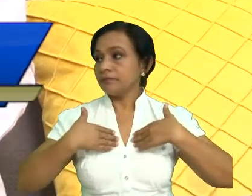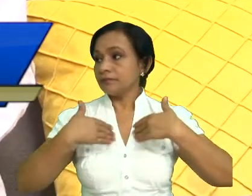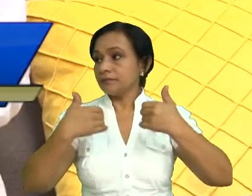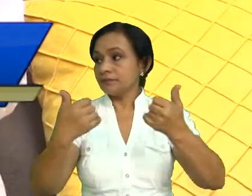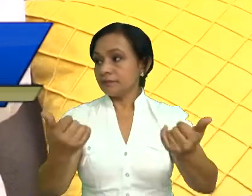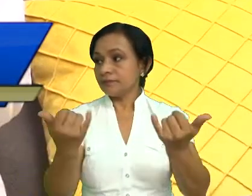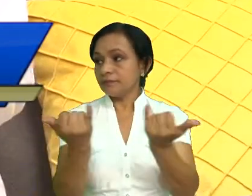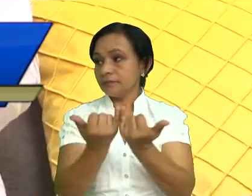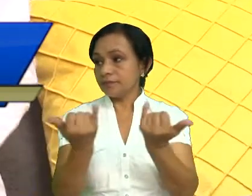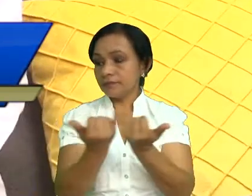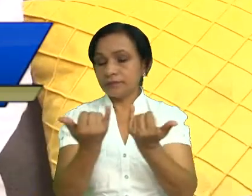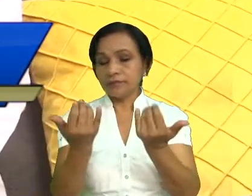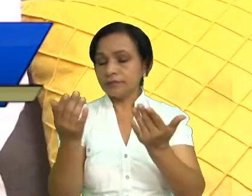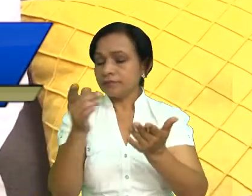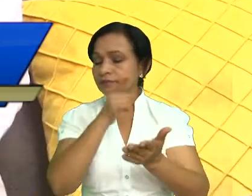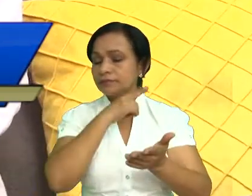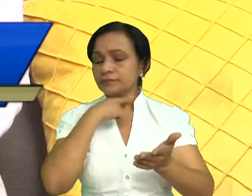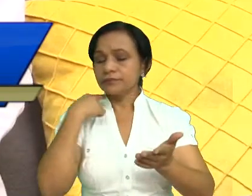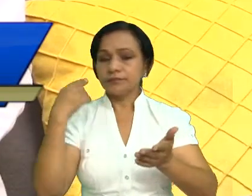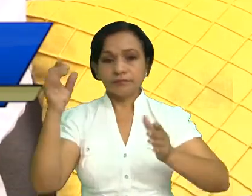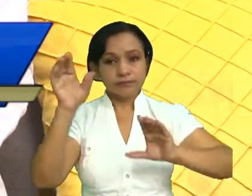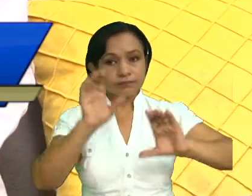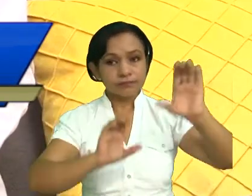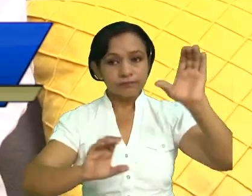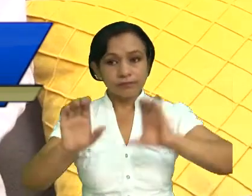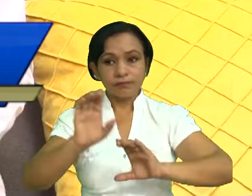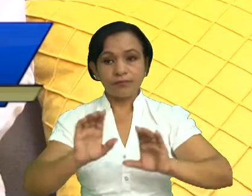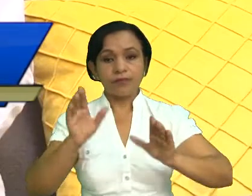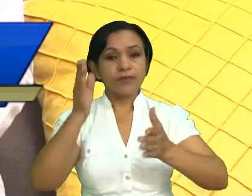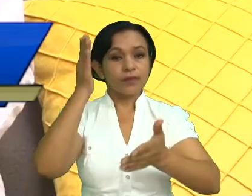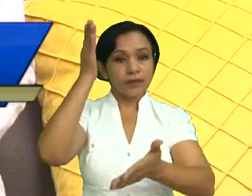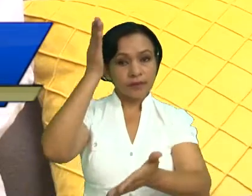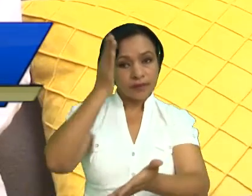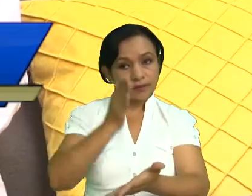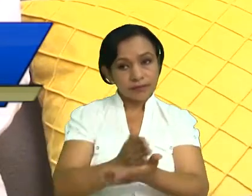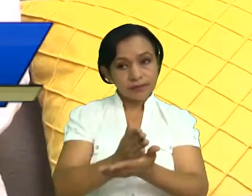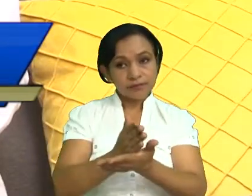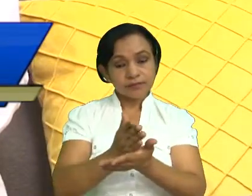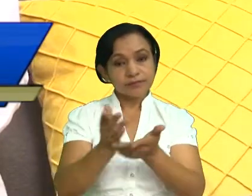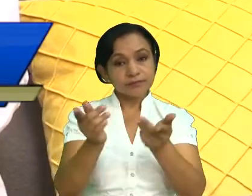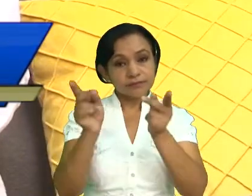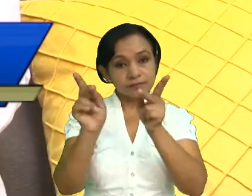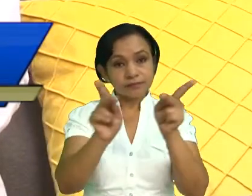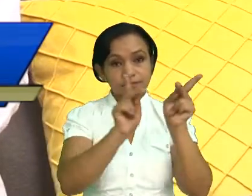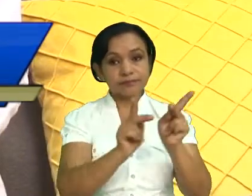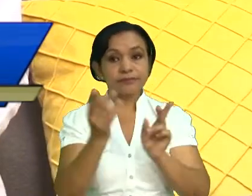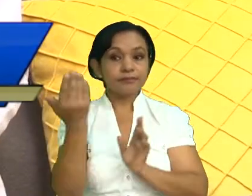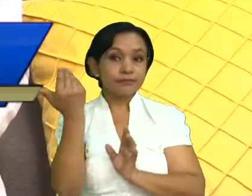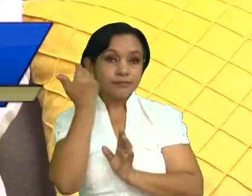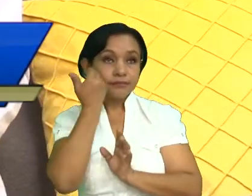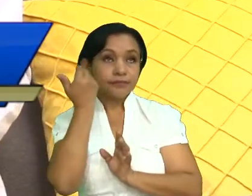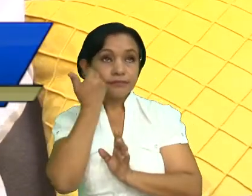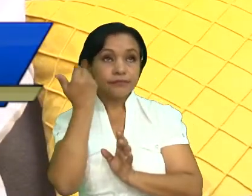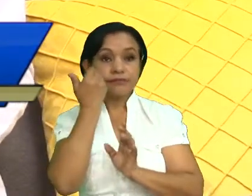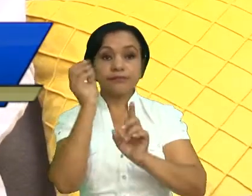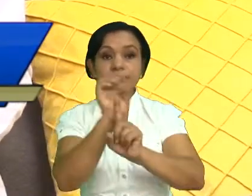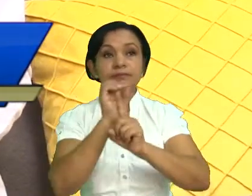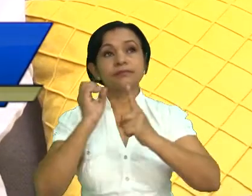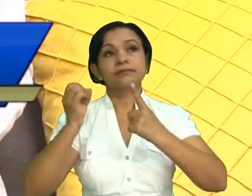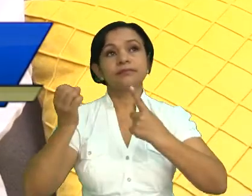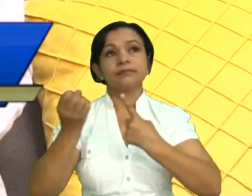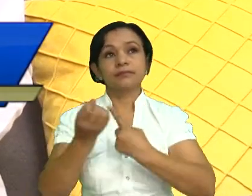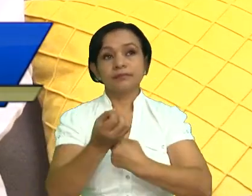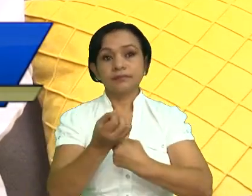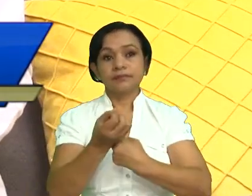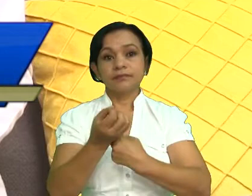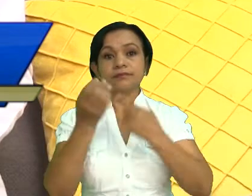preparado científicamente con elementos, ¿verdad?, para toma de decisión, para el manejo de pacientes y también para la organización de lo que son los